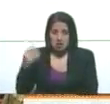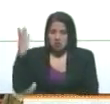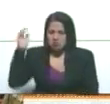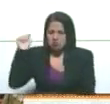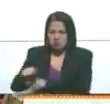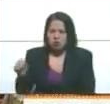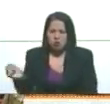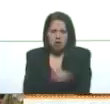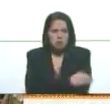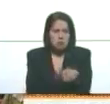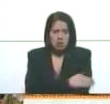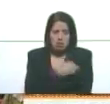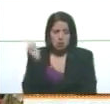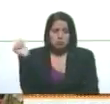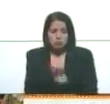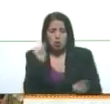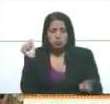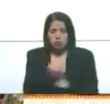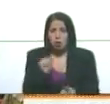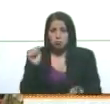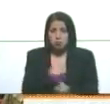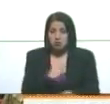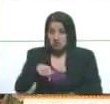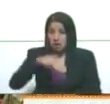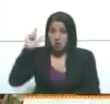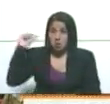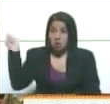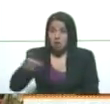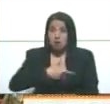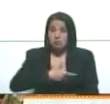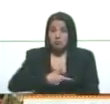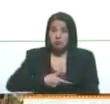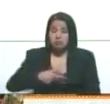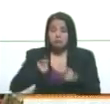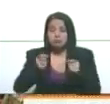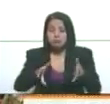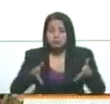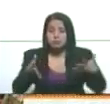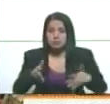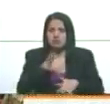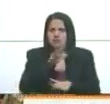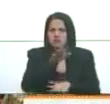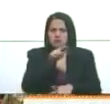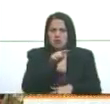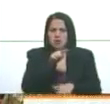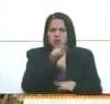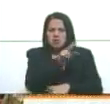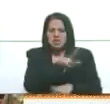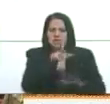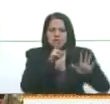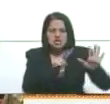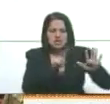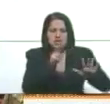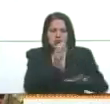Si aquí en Guárico le sacamos, ellos sacaron 37 y nosotros casi